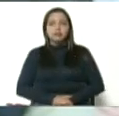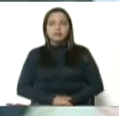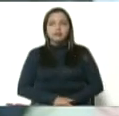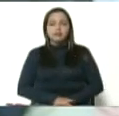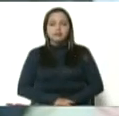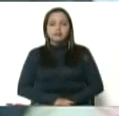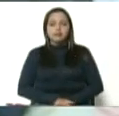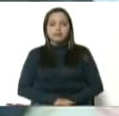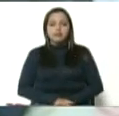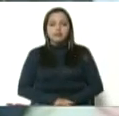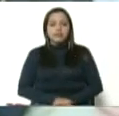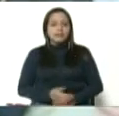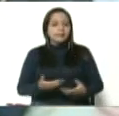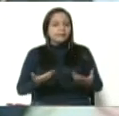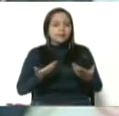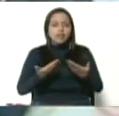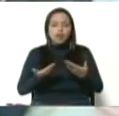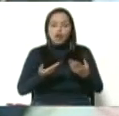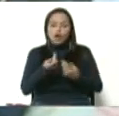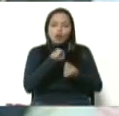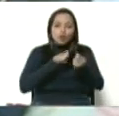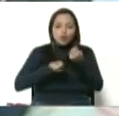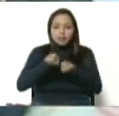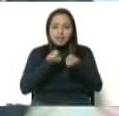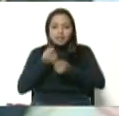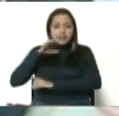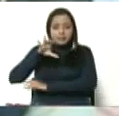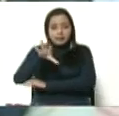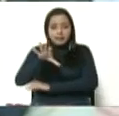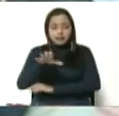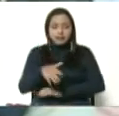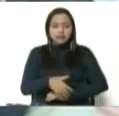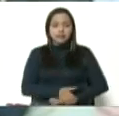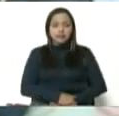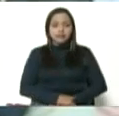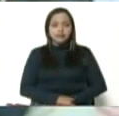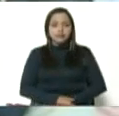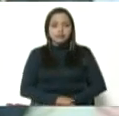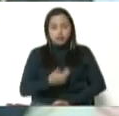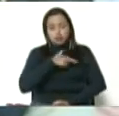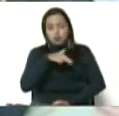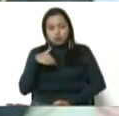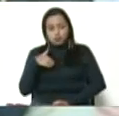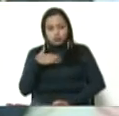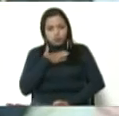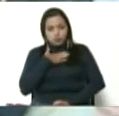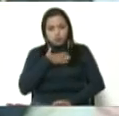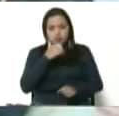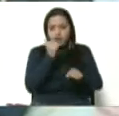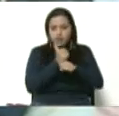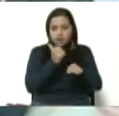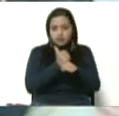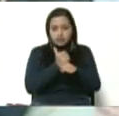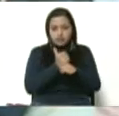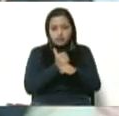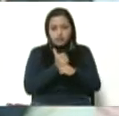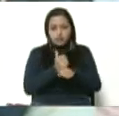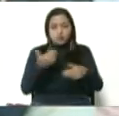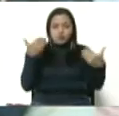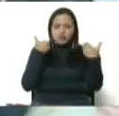la situación económica del país y somos nosotros lo que